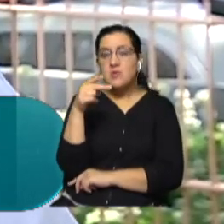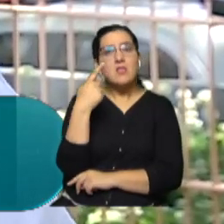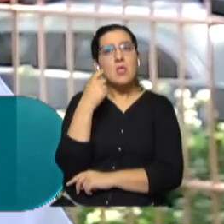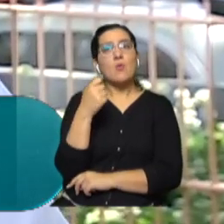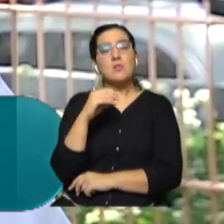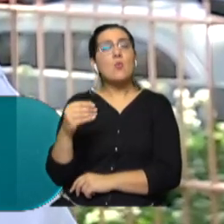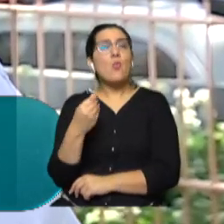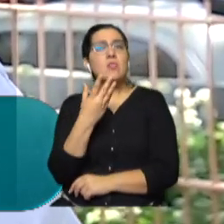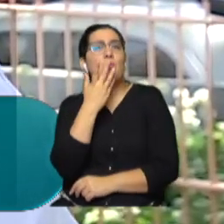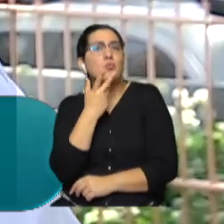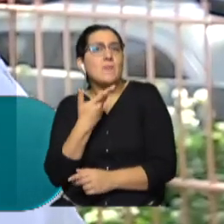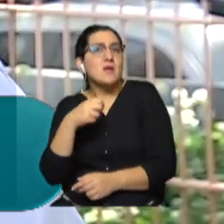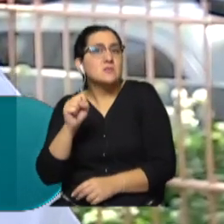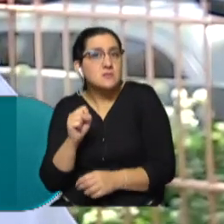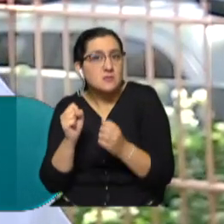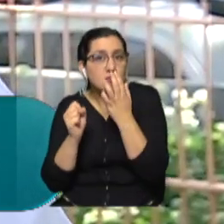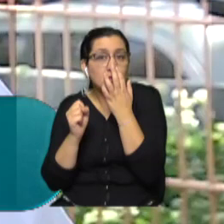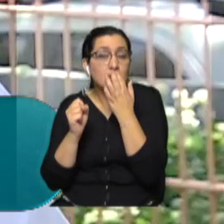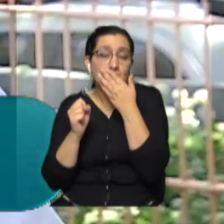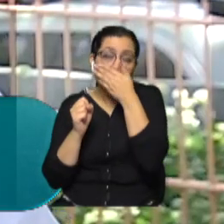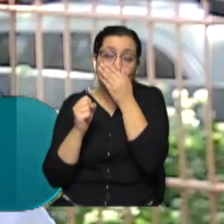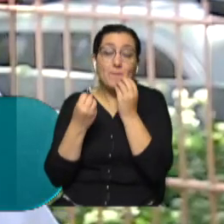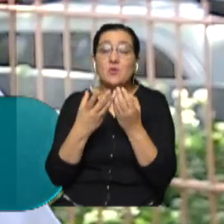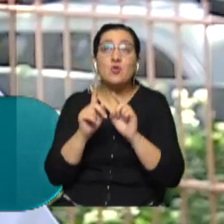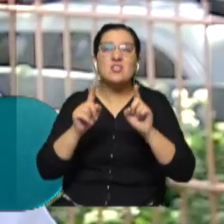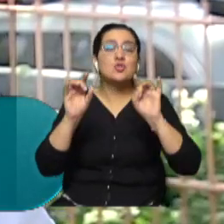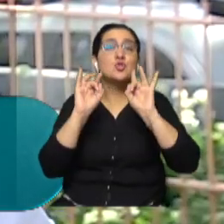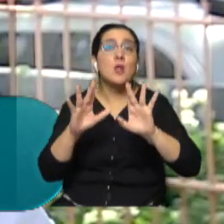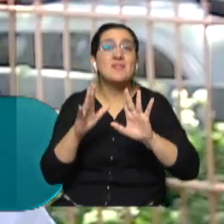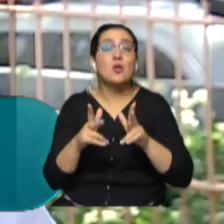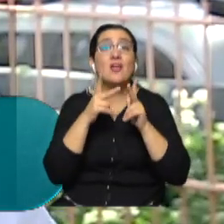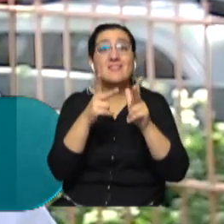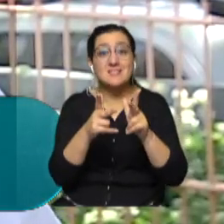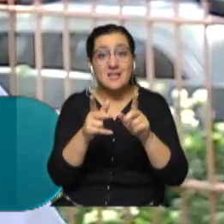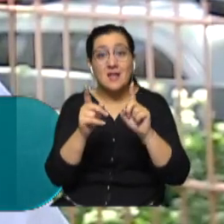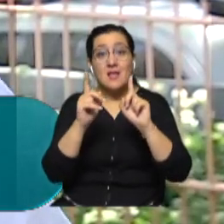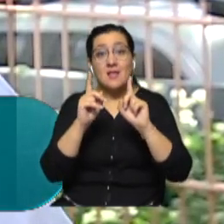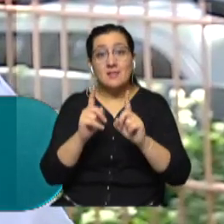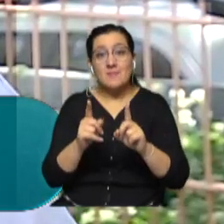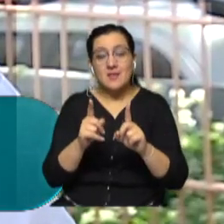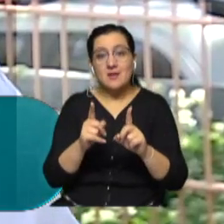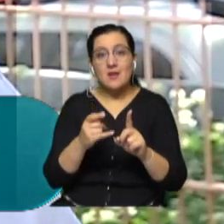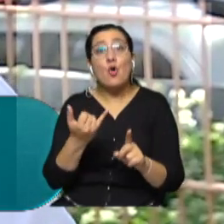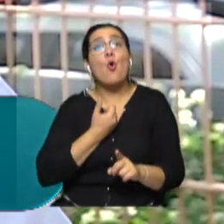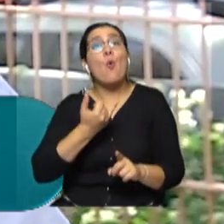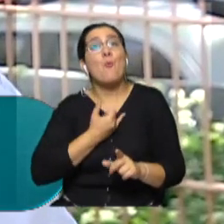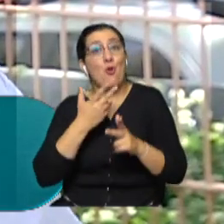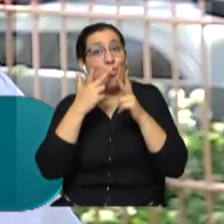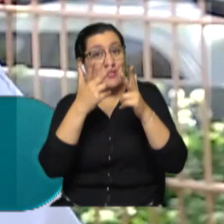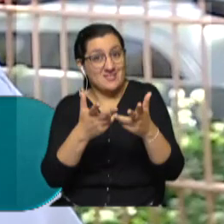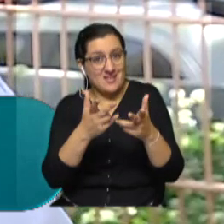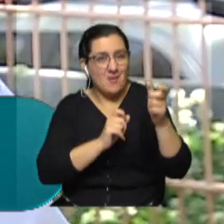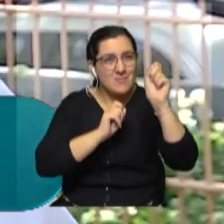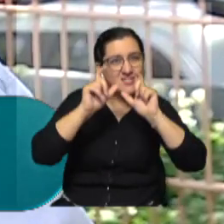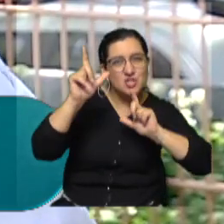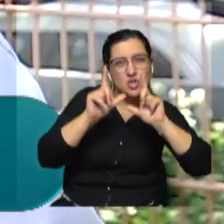las propuestas. Y hay mucho, no solo el contenido de lo que se dice, sino también todo lo que tiene que ver con el lenguaje, cómo se expresa, y